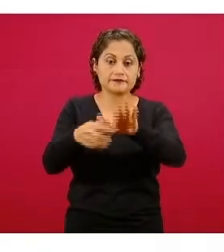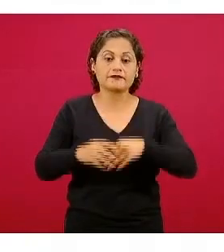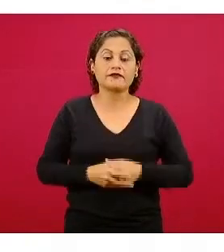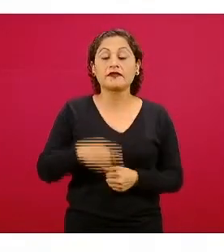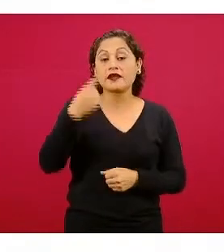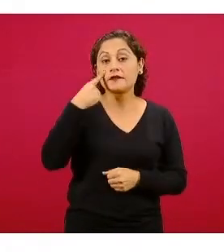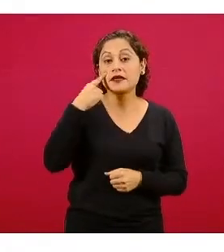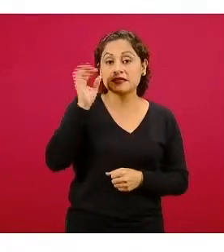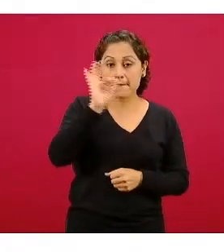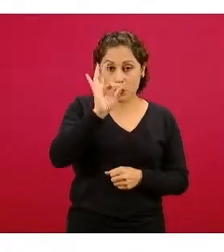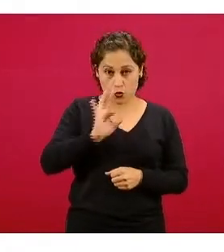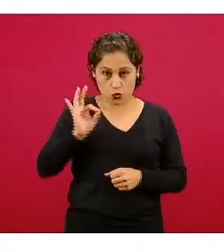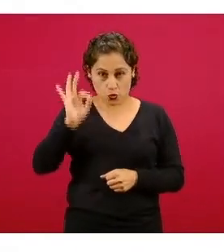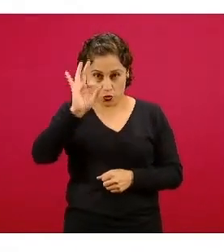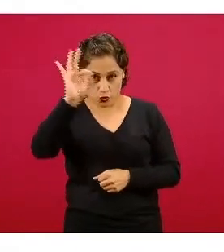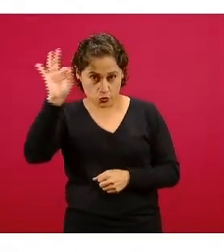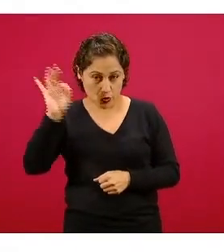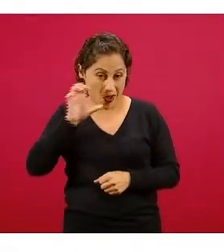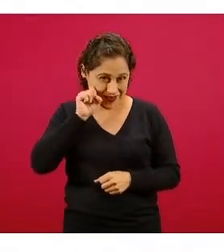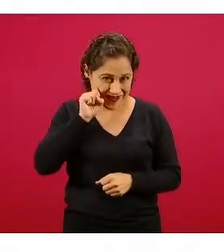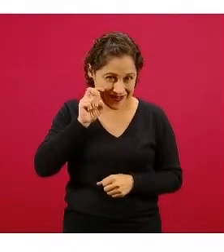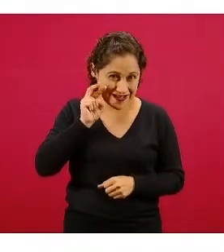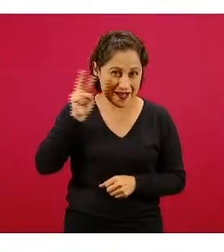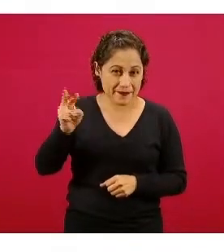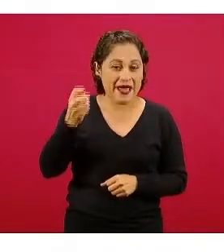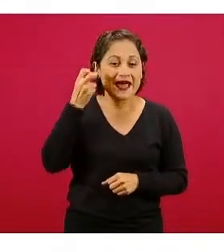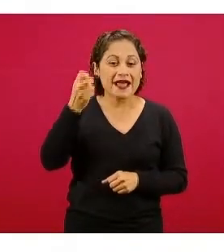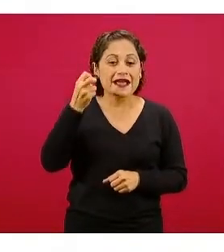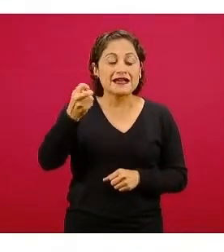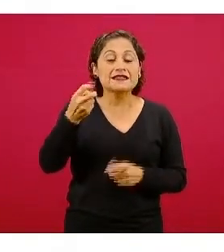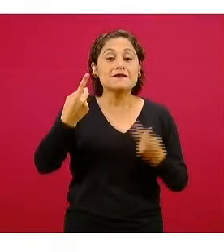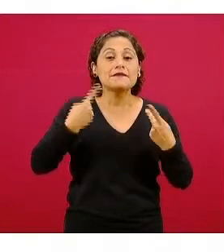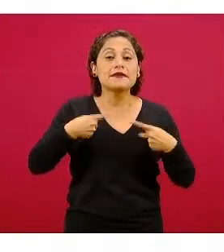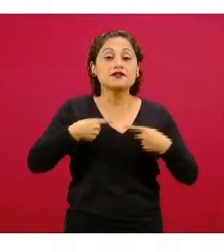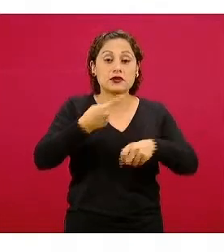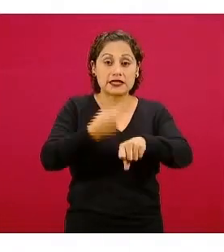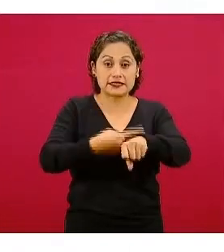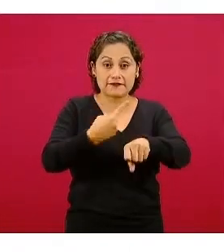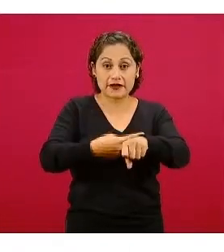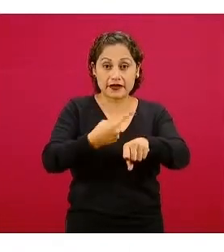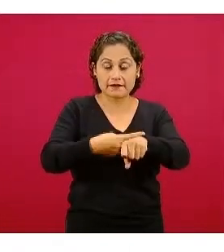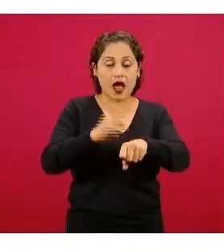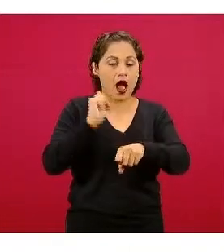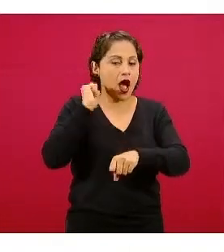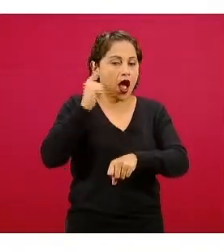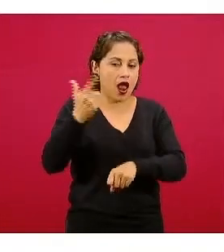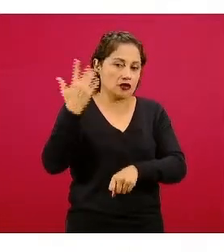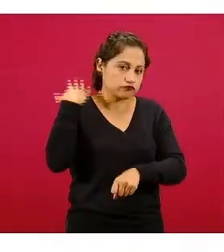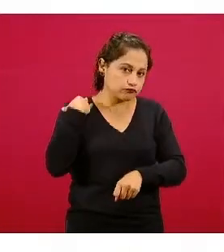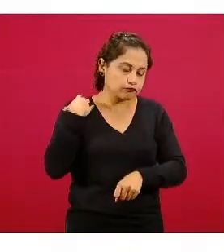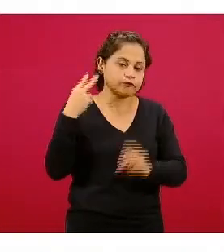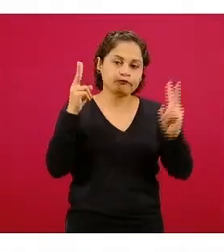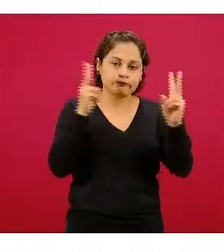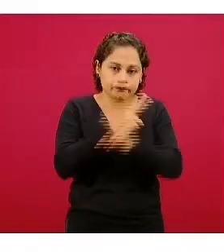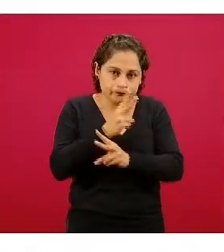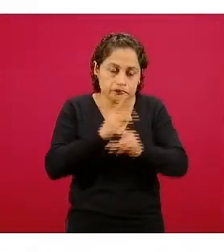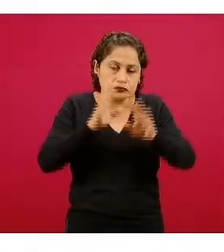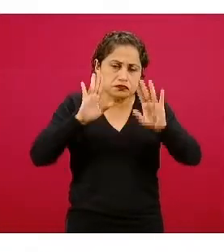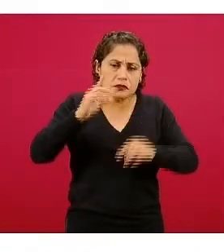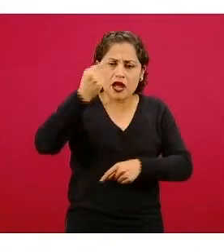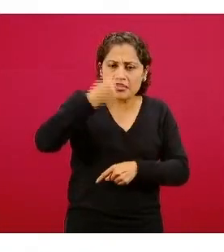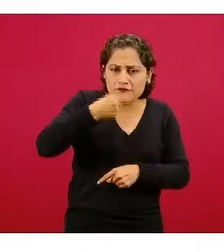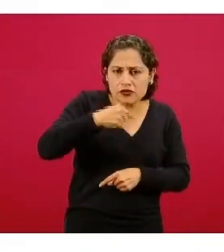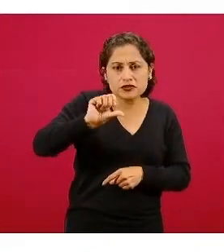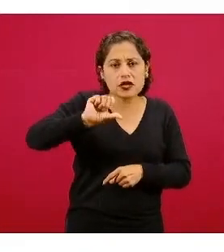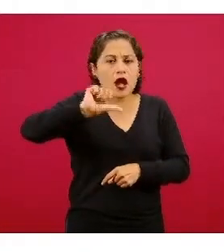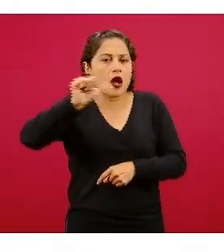estos puntos anaranjados es el punto máximo en donde hay casos de problemas respiratorios, ¿no? Influenza o cualquier otro